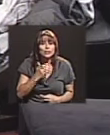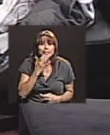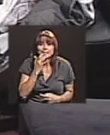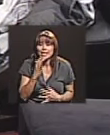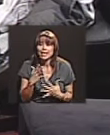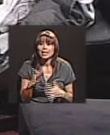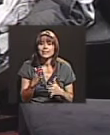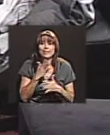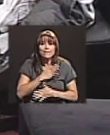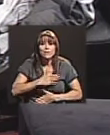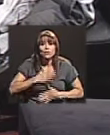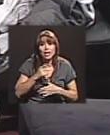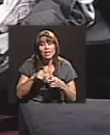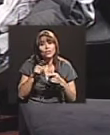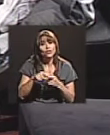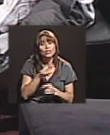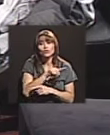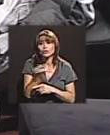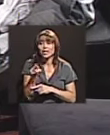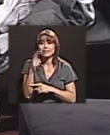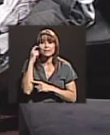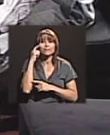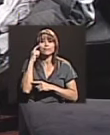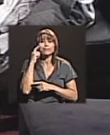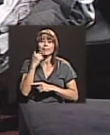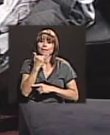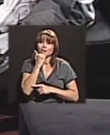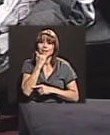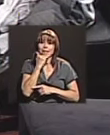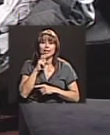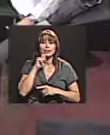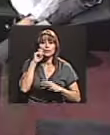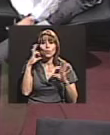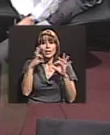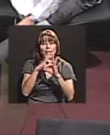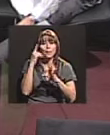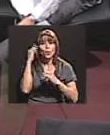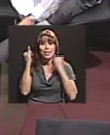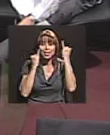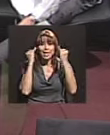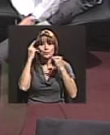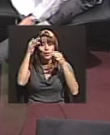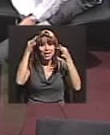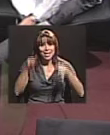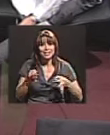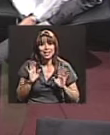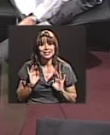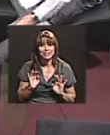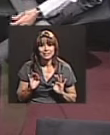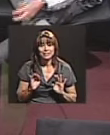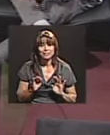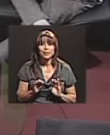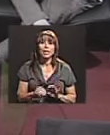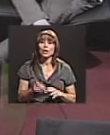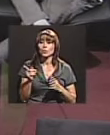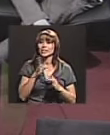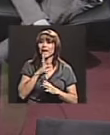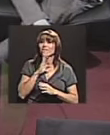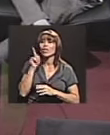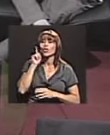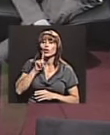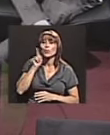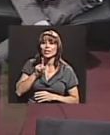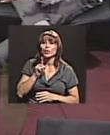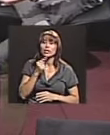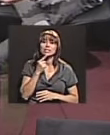Entonces ustedes están manejando mal la sexualidad por sus ideas y sus creencias se me hablado de un mito que solo se dice que los jóvenes sol